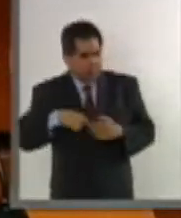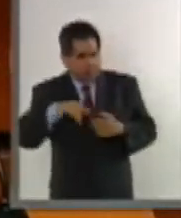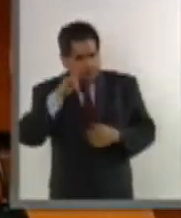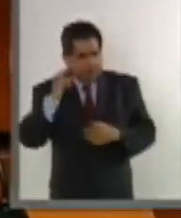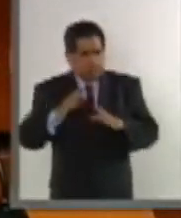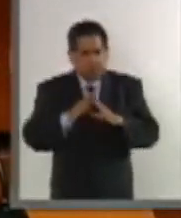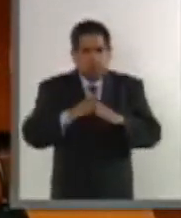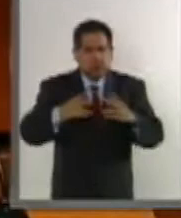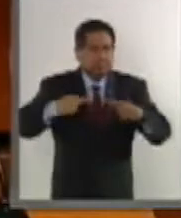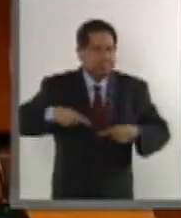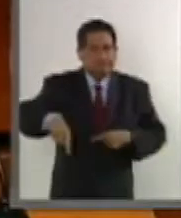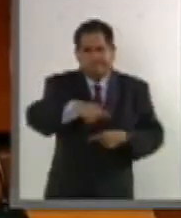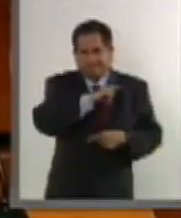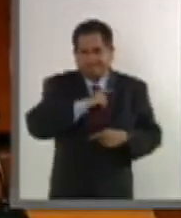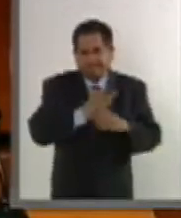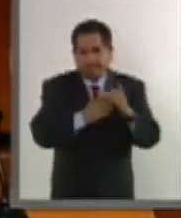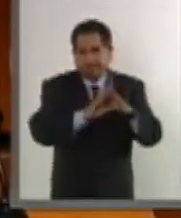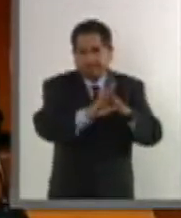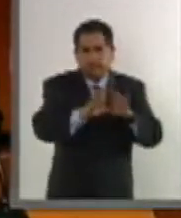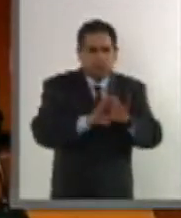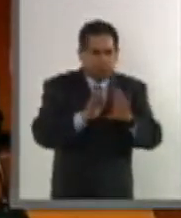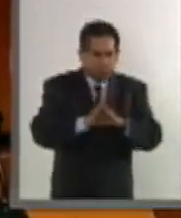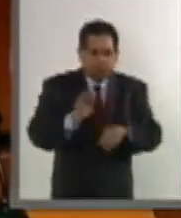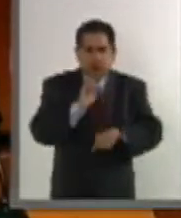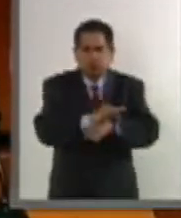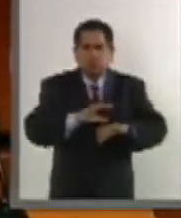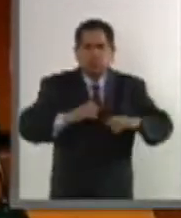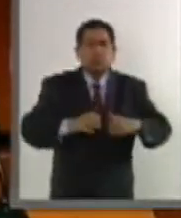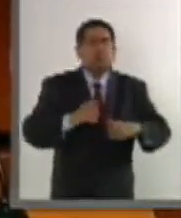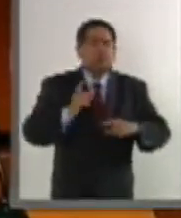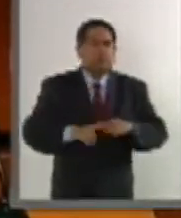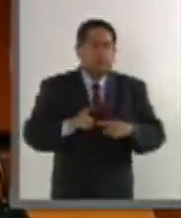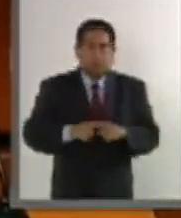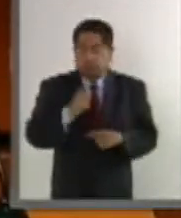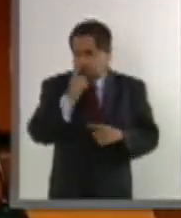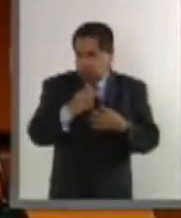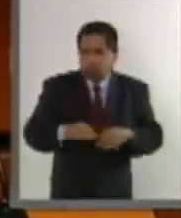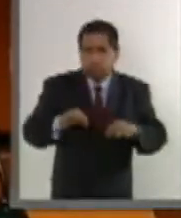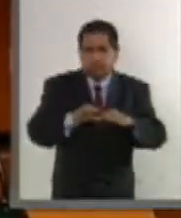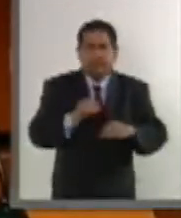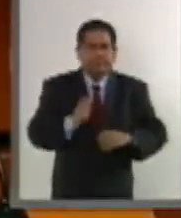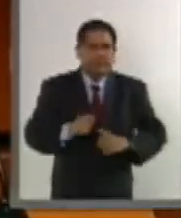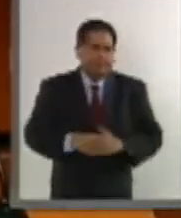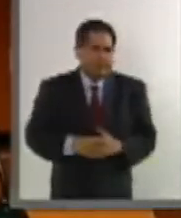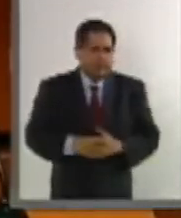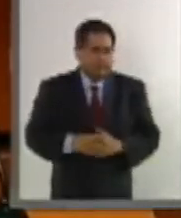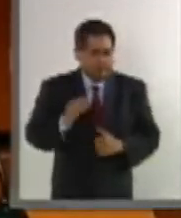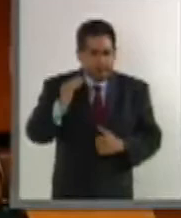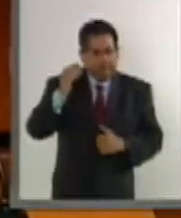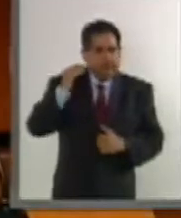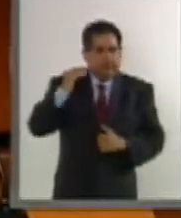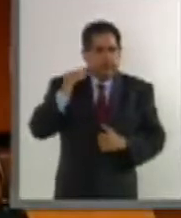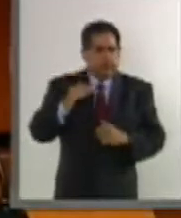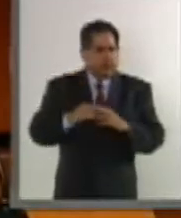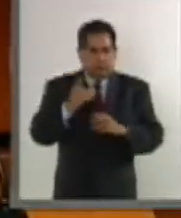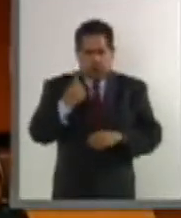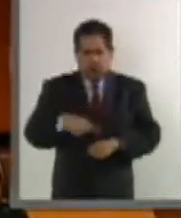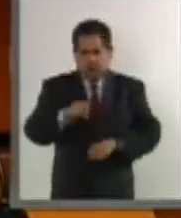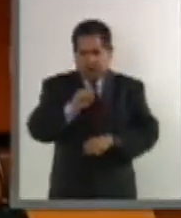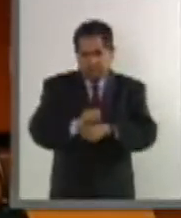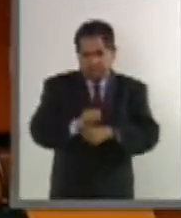los migrantes, la labor de protección cobra la mayor relevancia. Hace apenas una